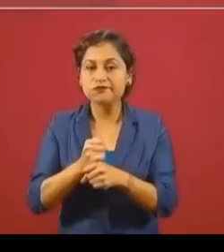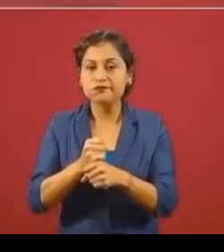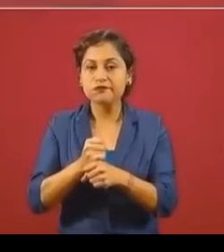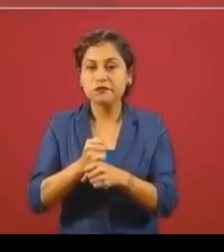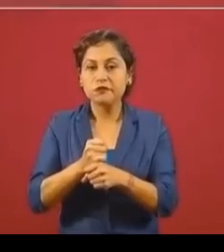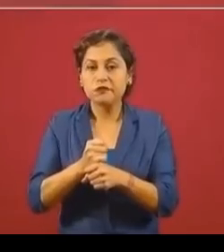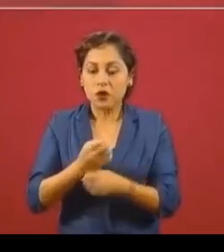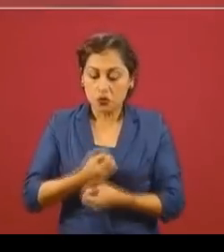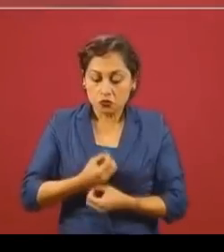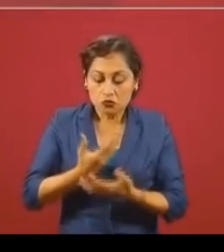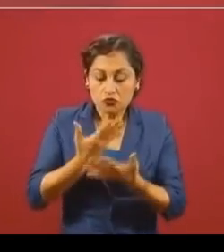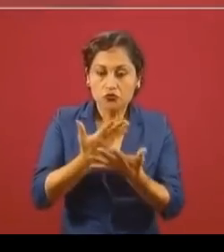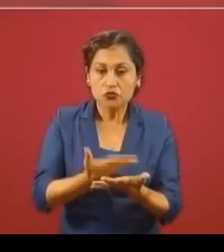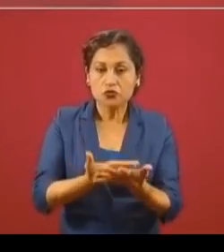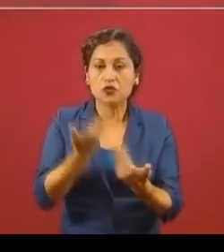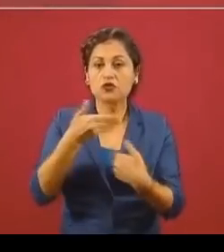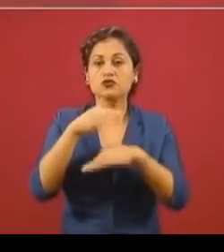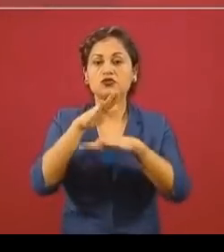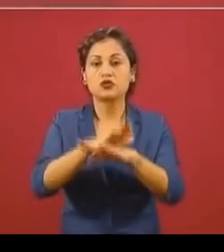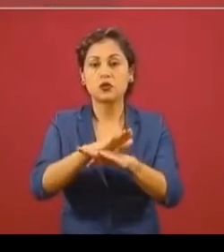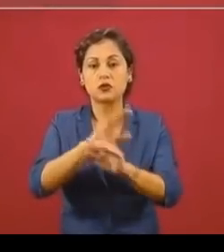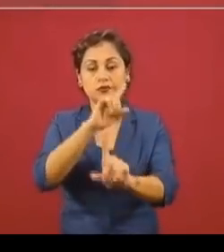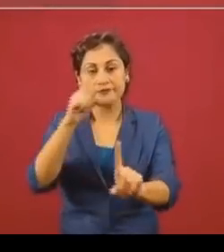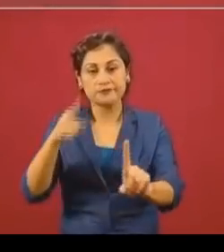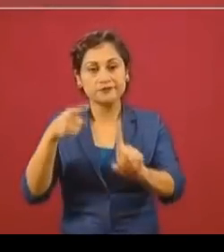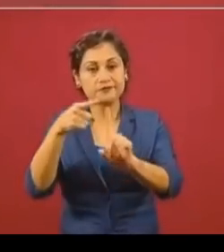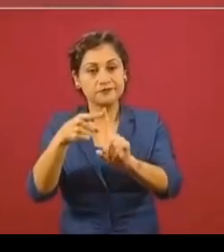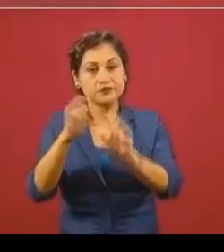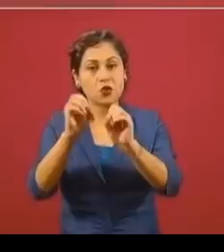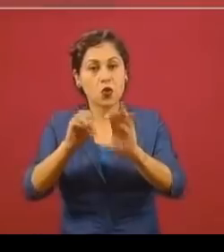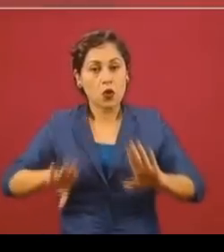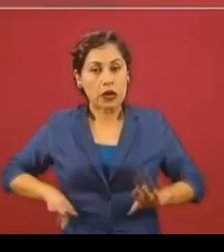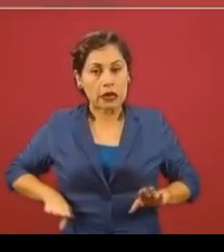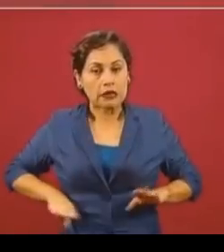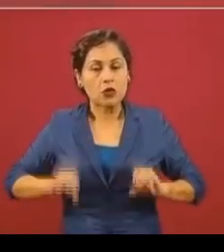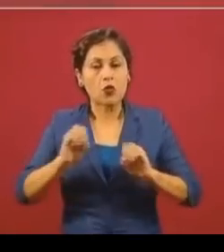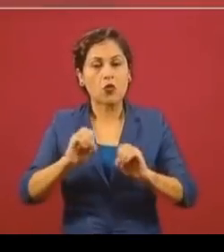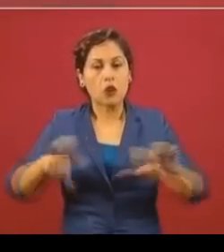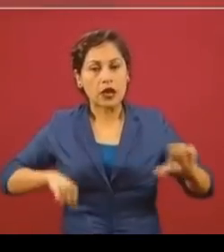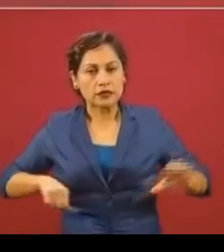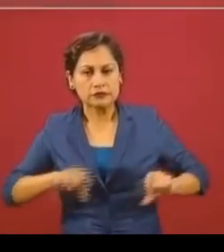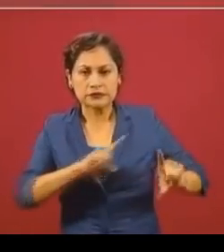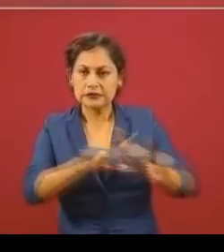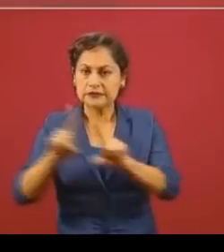sobre estos principios, criterios, estas acciones.